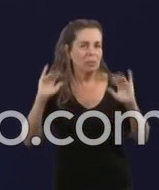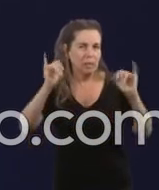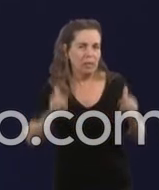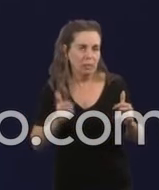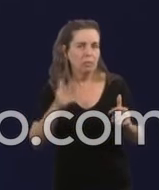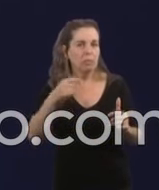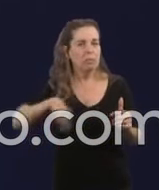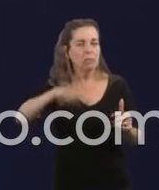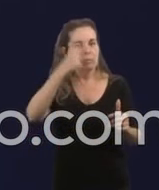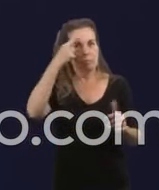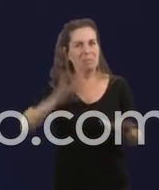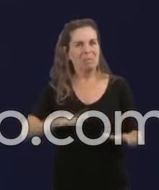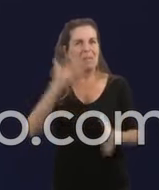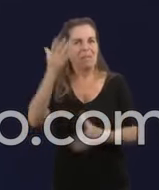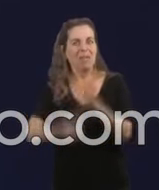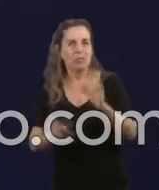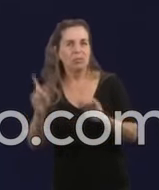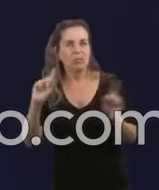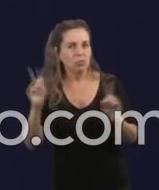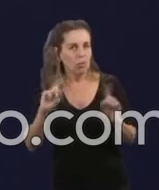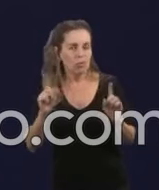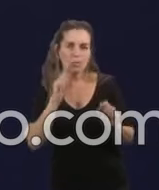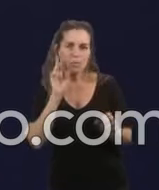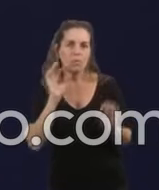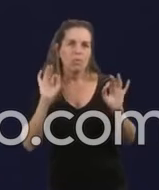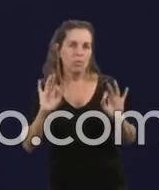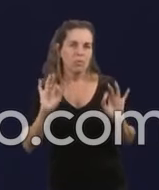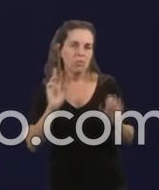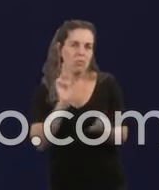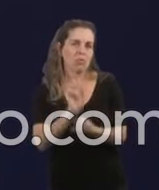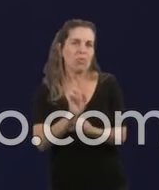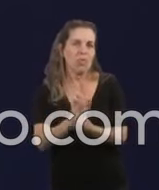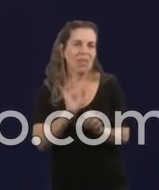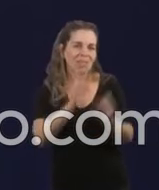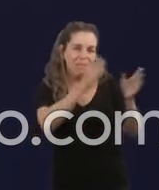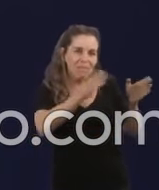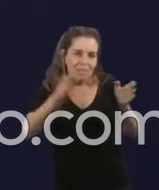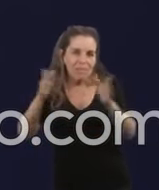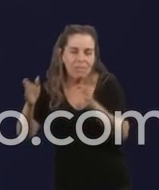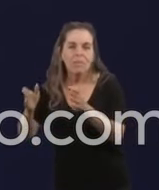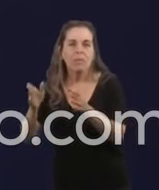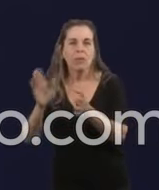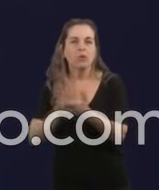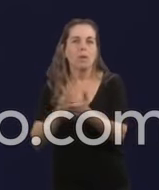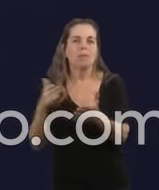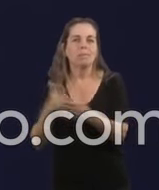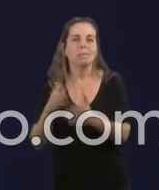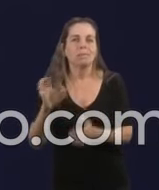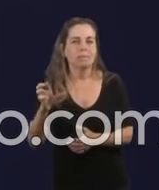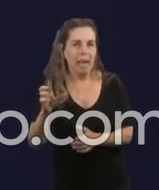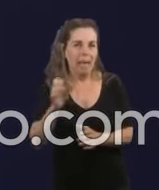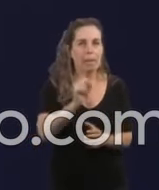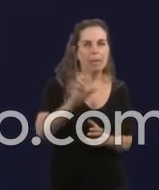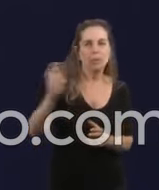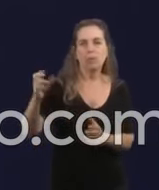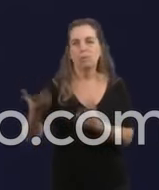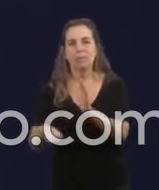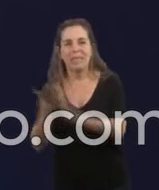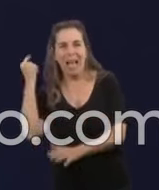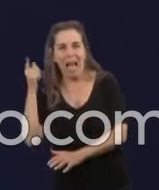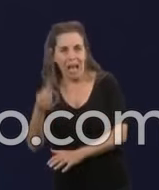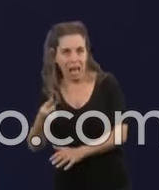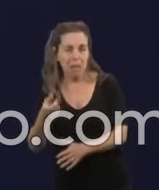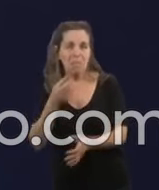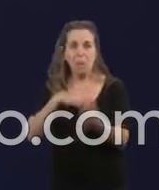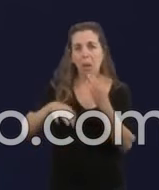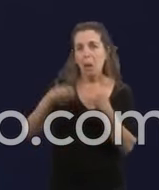falso con respecto a nada mucho menos con un tema como es el cepo cambiario y cuando eso ocurra lo ha